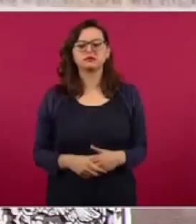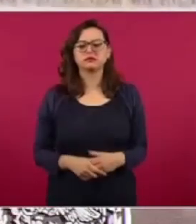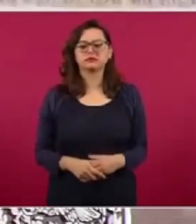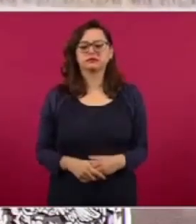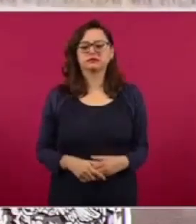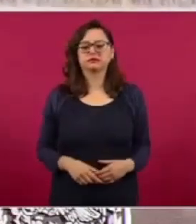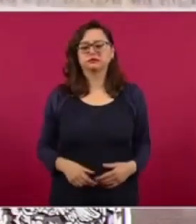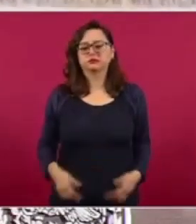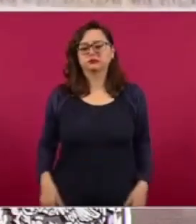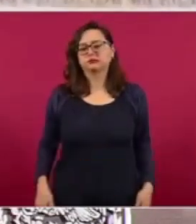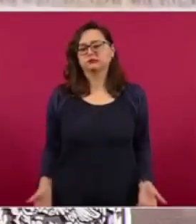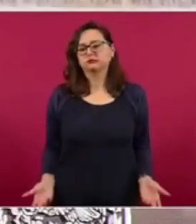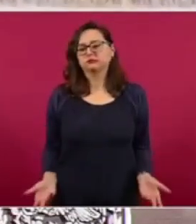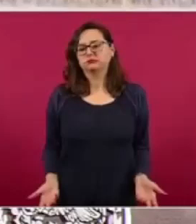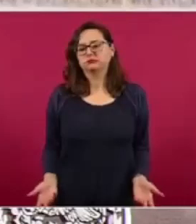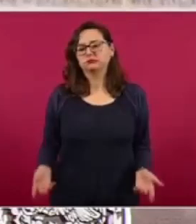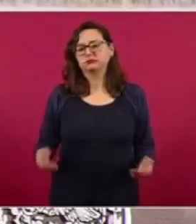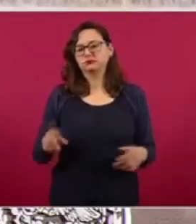76.